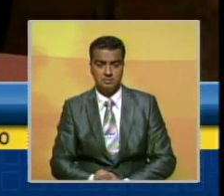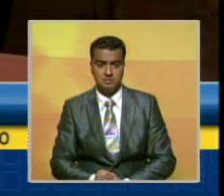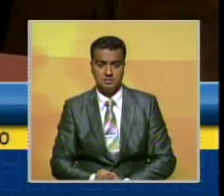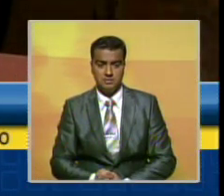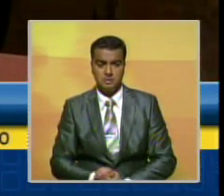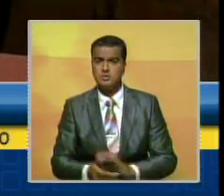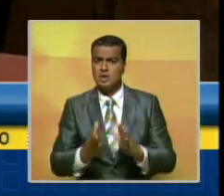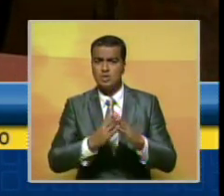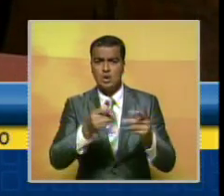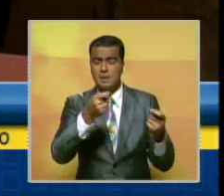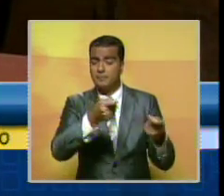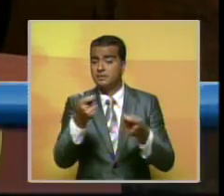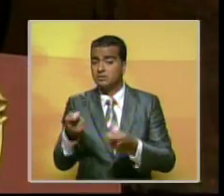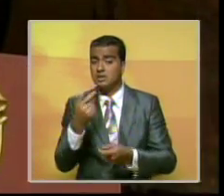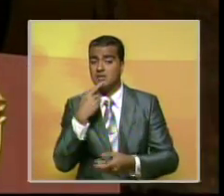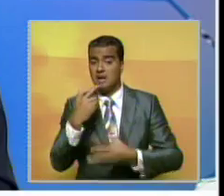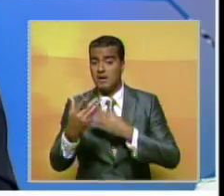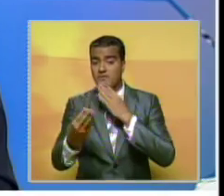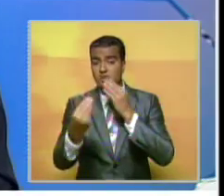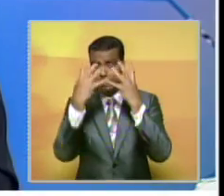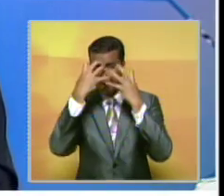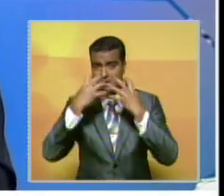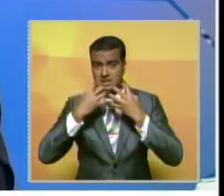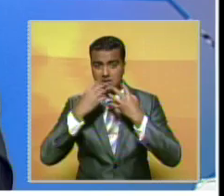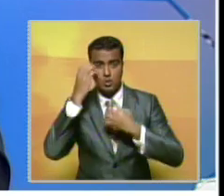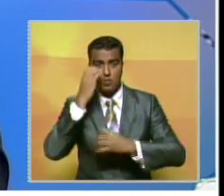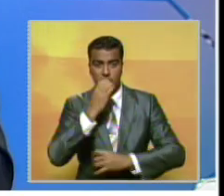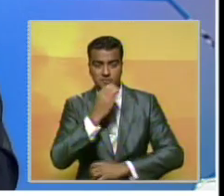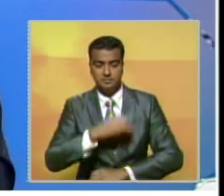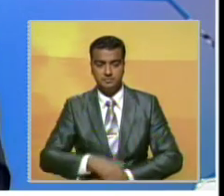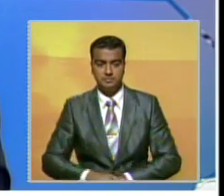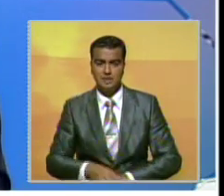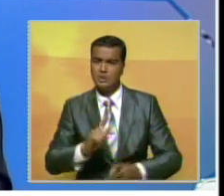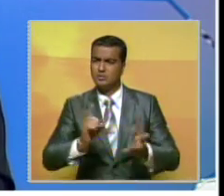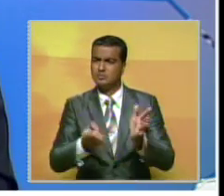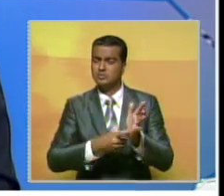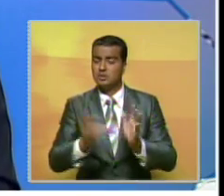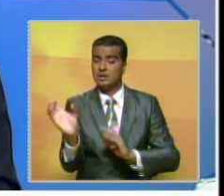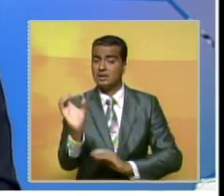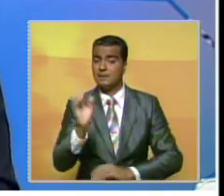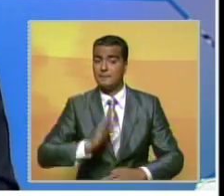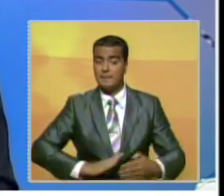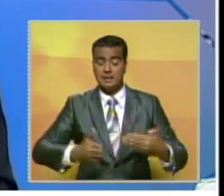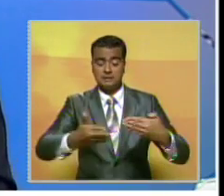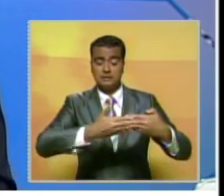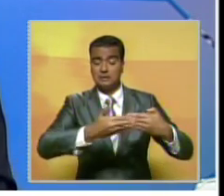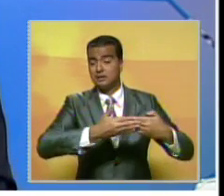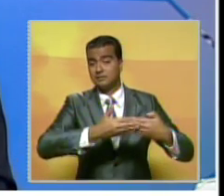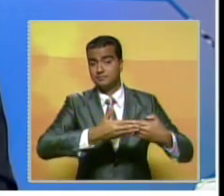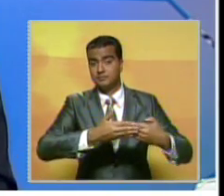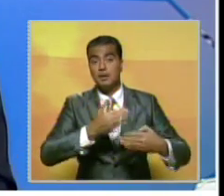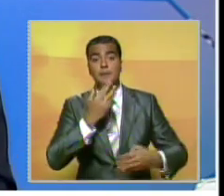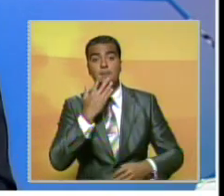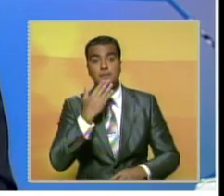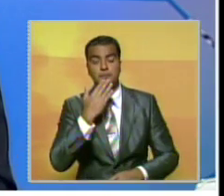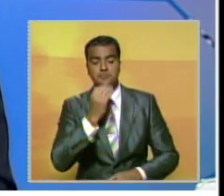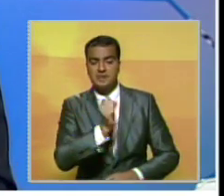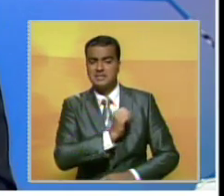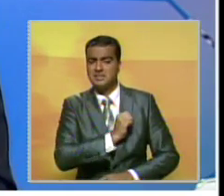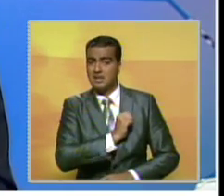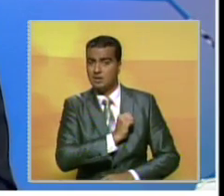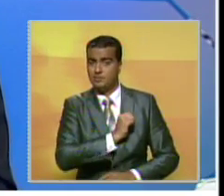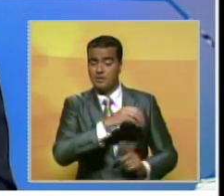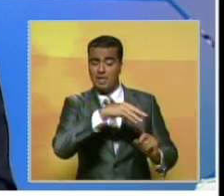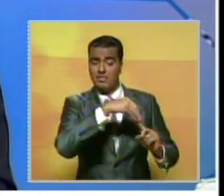con las guerrillas de la FARC en Cuba. Varios puntos de Caracas amanecieron trancados por barricadas. En Chacao, por ejemplo, vecinos de